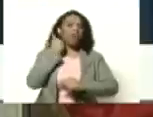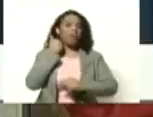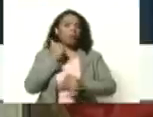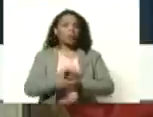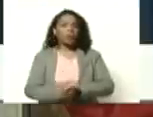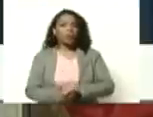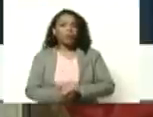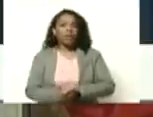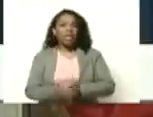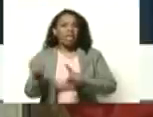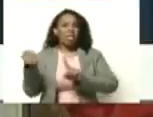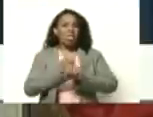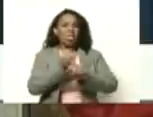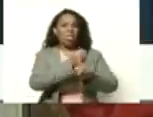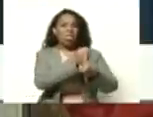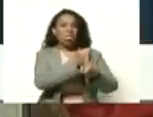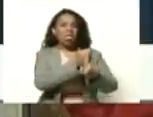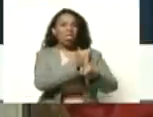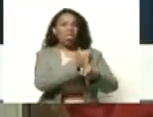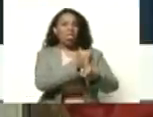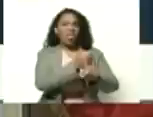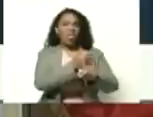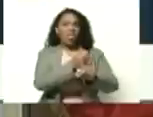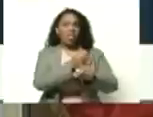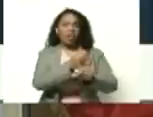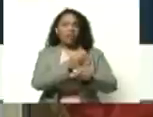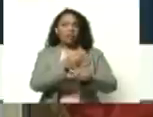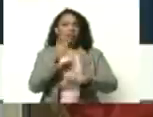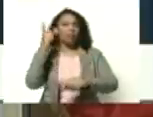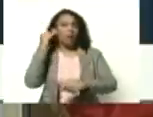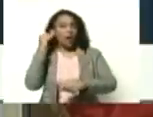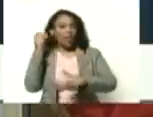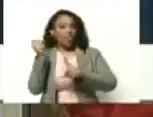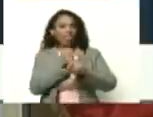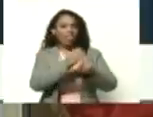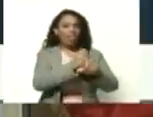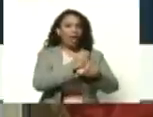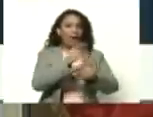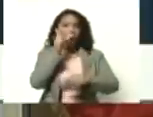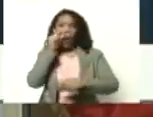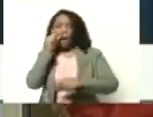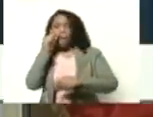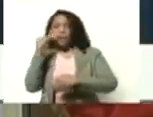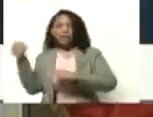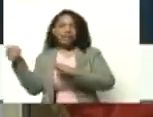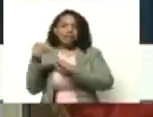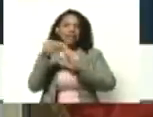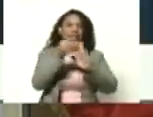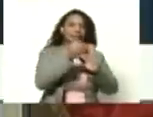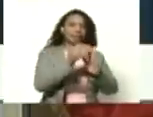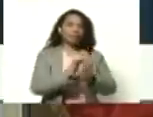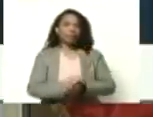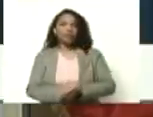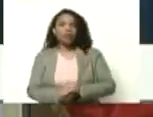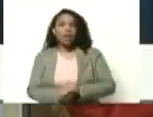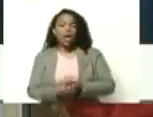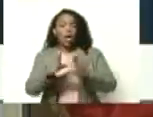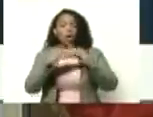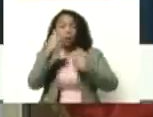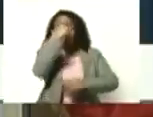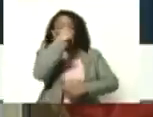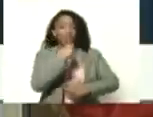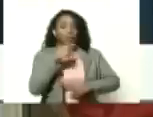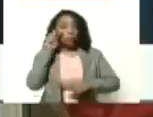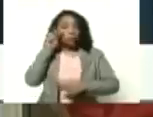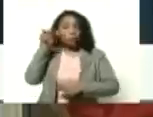de agresora ha agredido e incluso nosotros por todo el perfil que